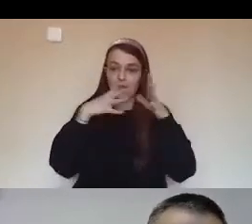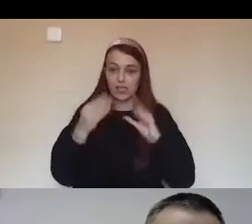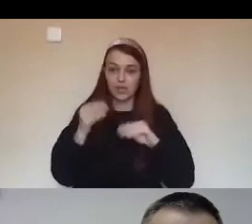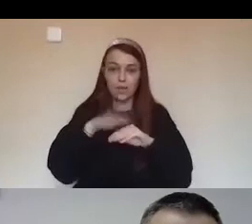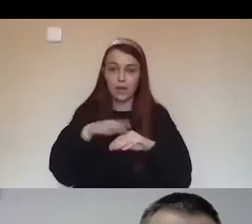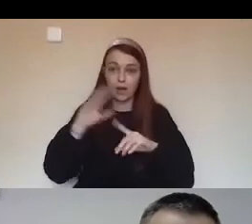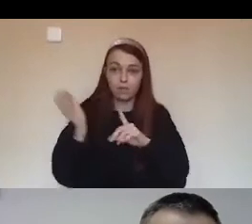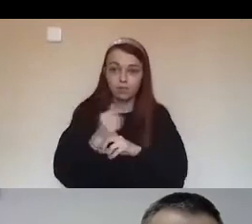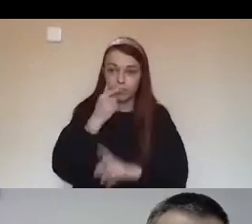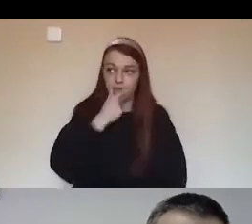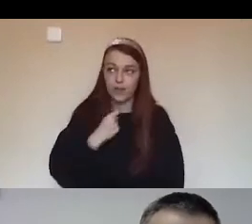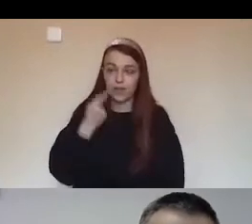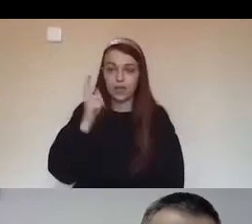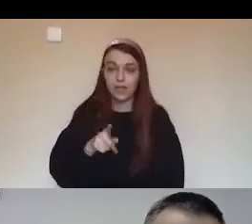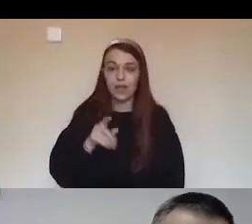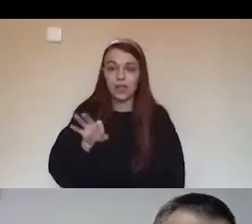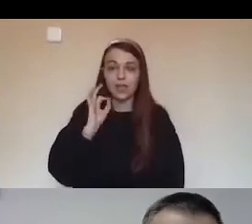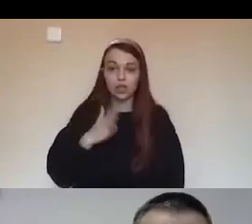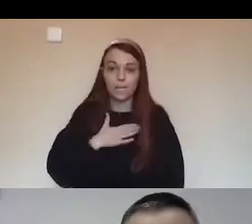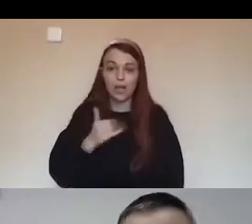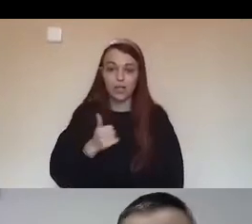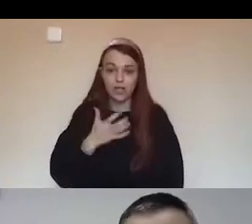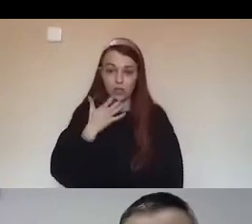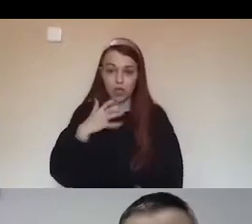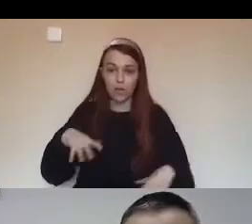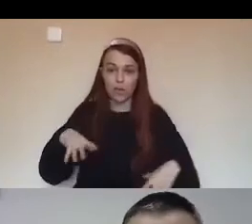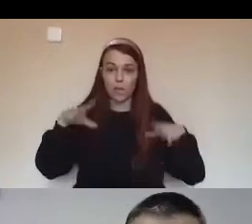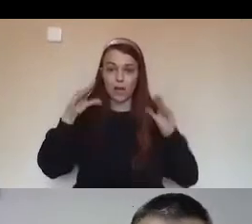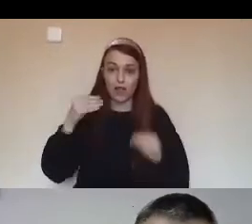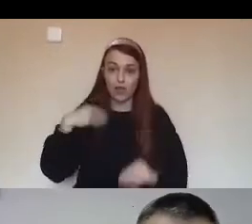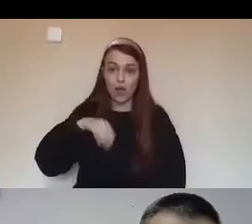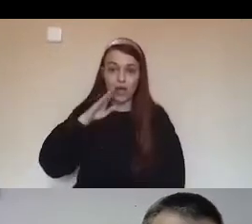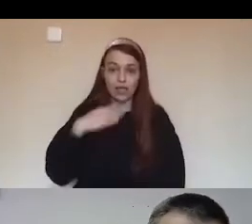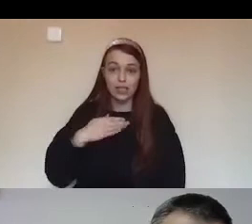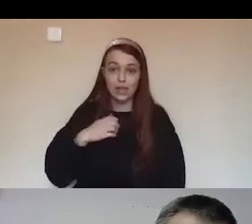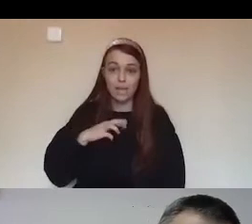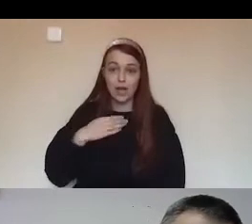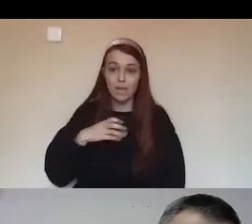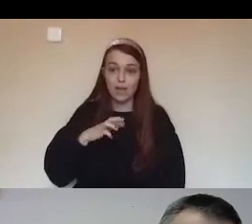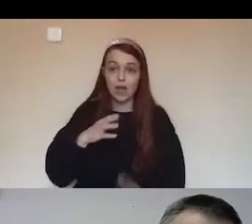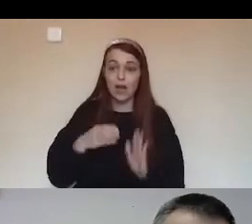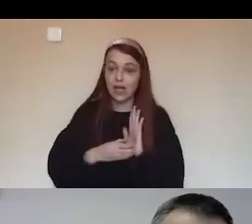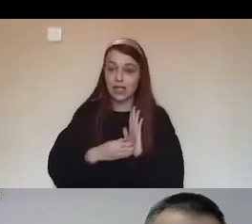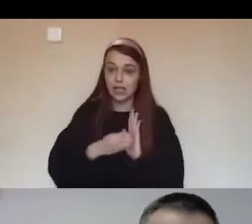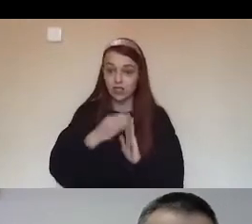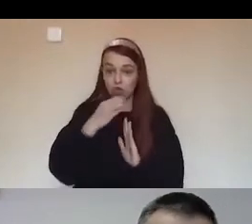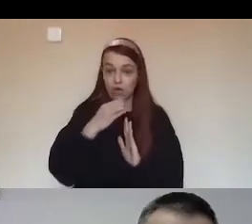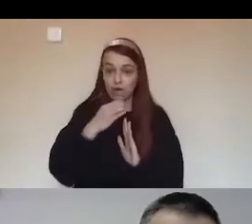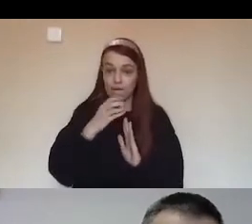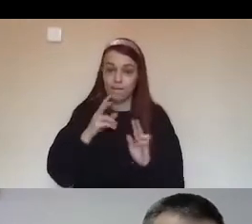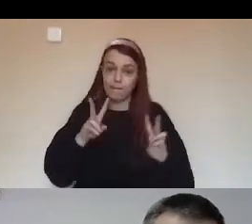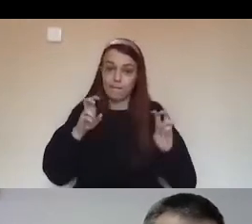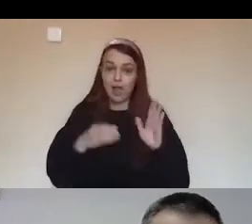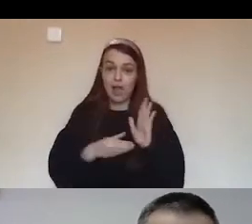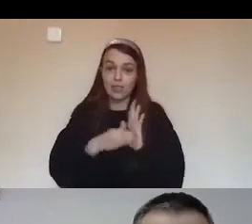encontrar. Incluso decisiones valientes, como en el Palacio de la Barbera, poner un ascensor, un ascensor, digamos,